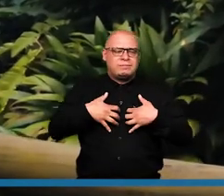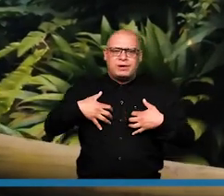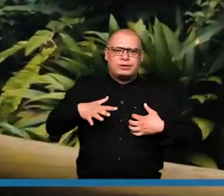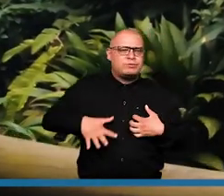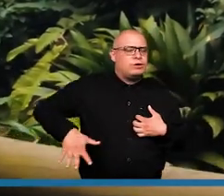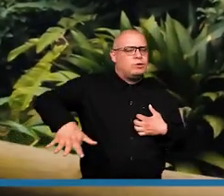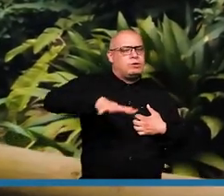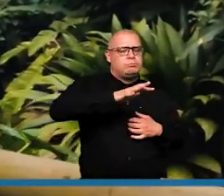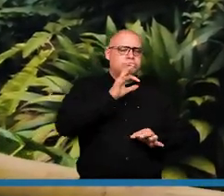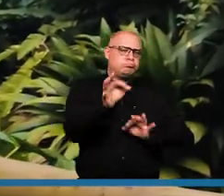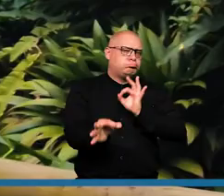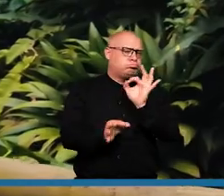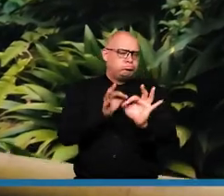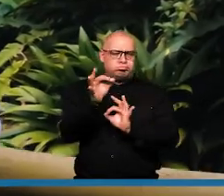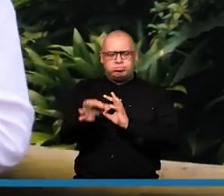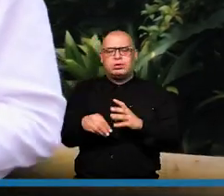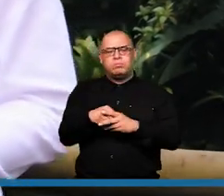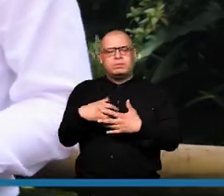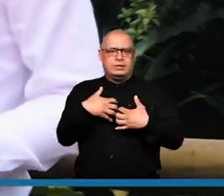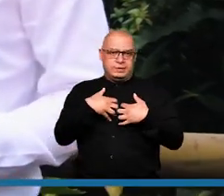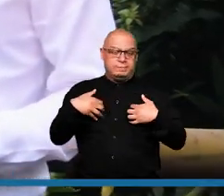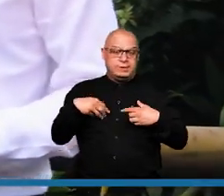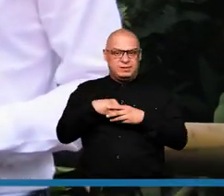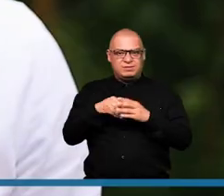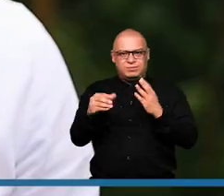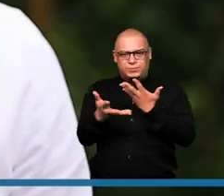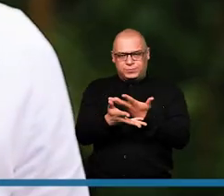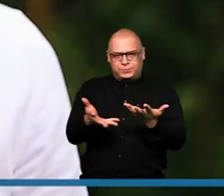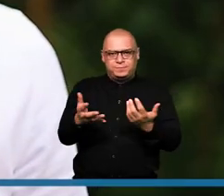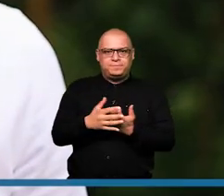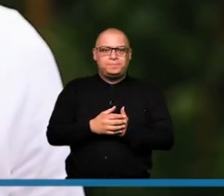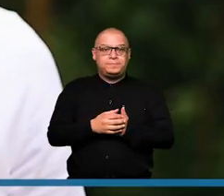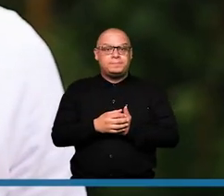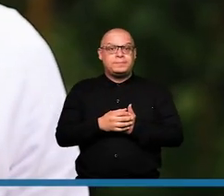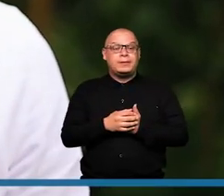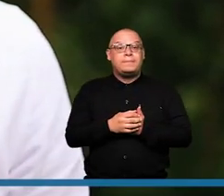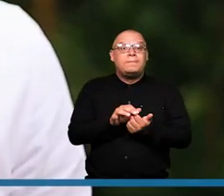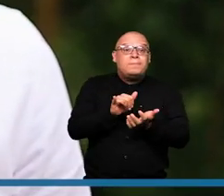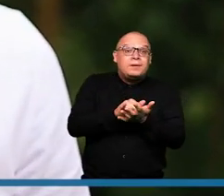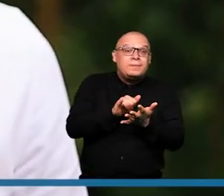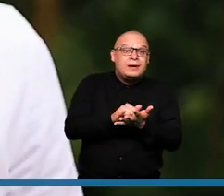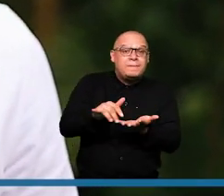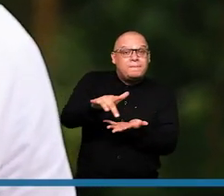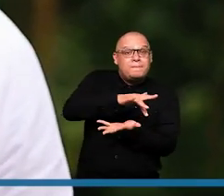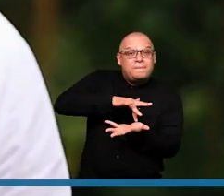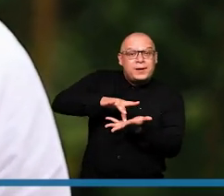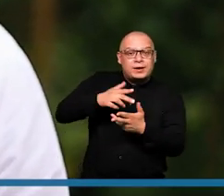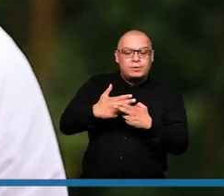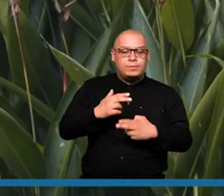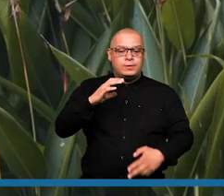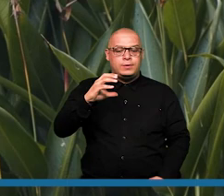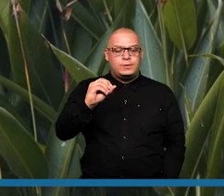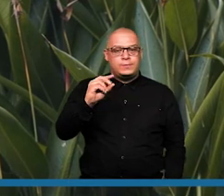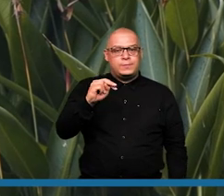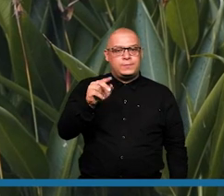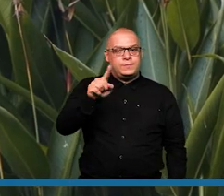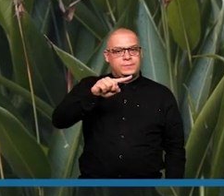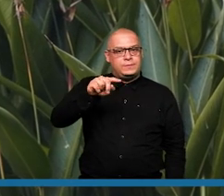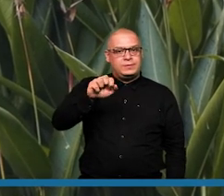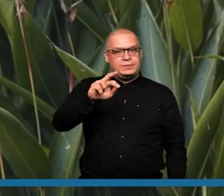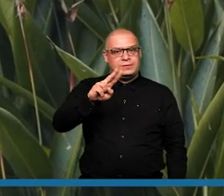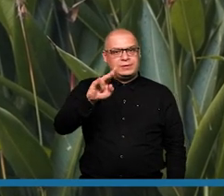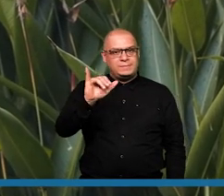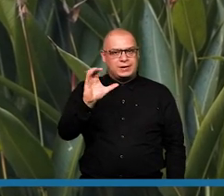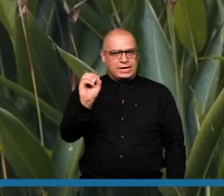seres sintientes que no tienen voz, como es la fauna silvestre. En ese mismo sentido, el Parque de la Conservación son